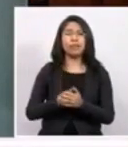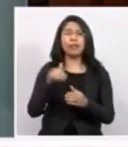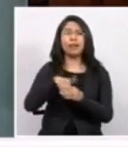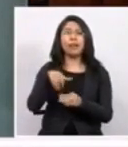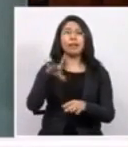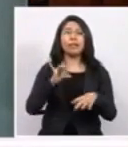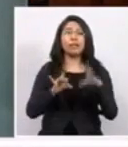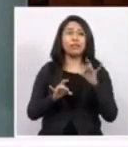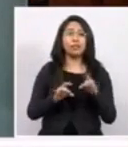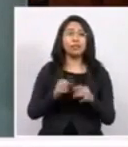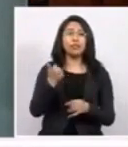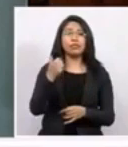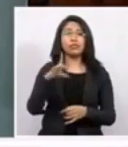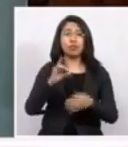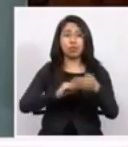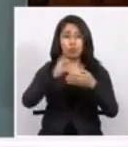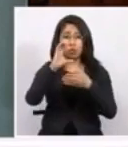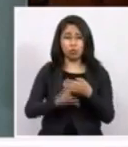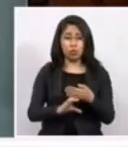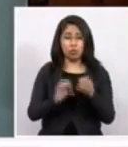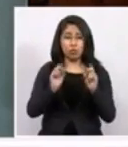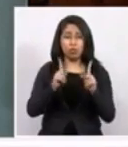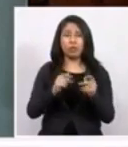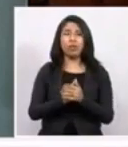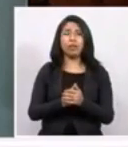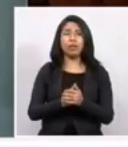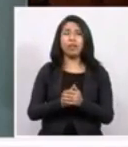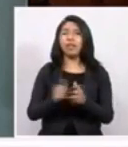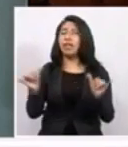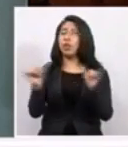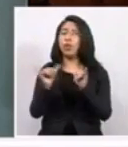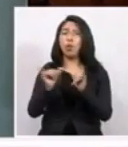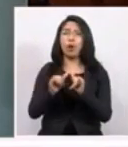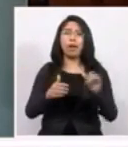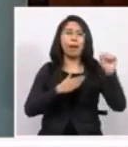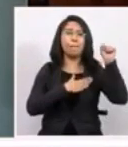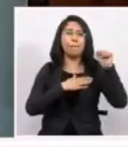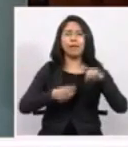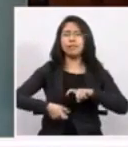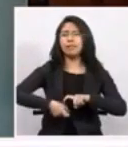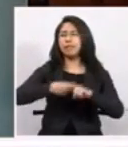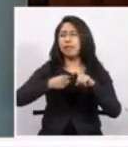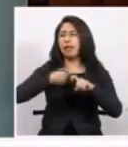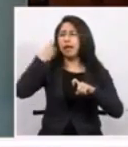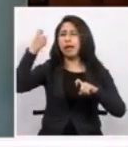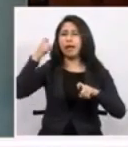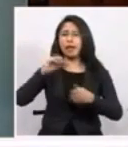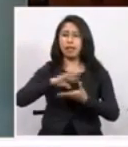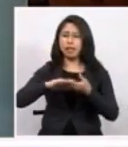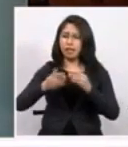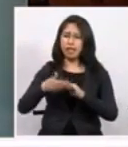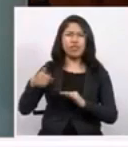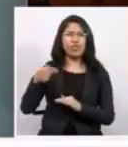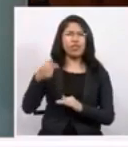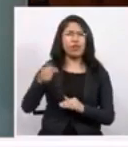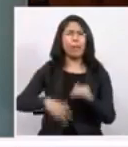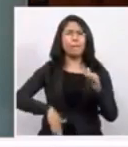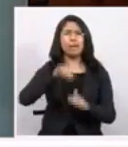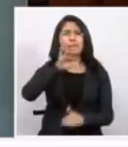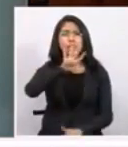elecciones del 18 de octubre obtuvimos una histórica victoria en las urnas con más